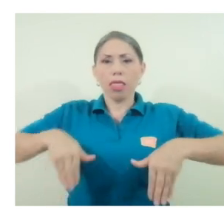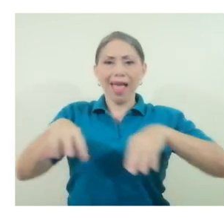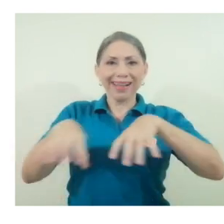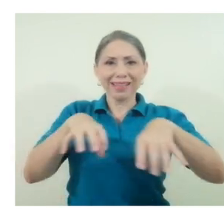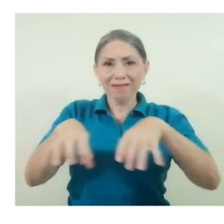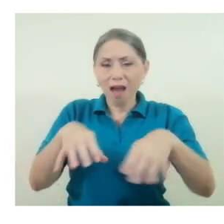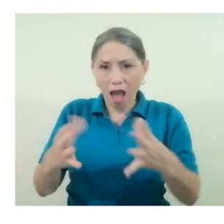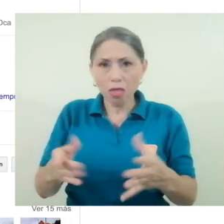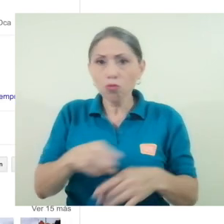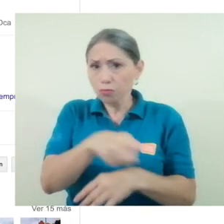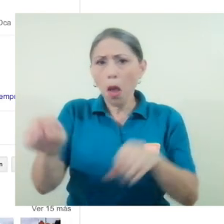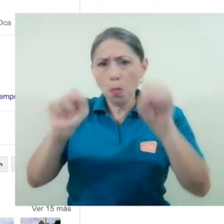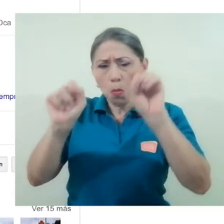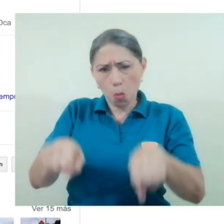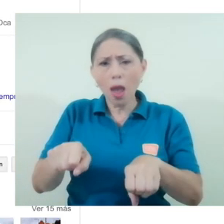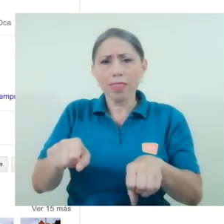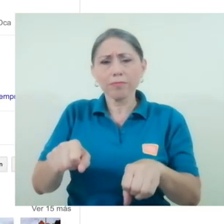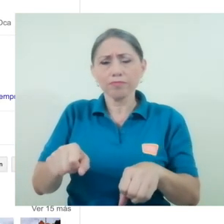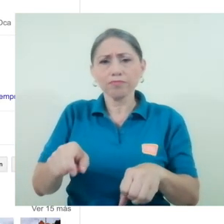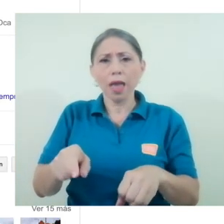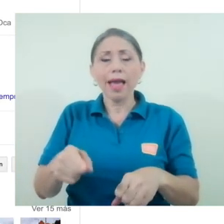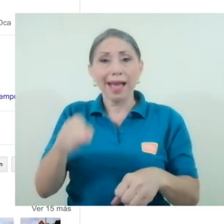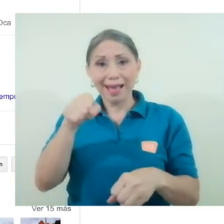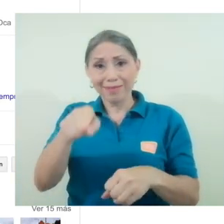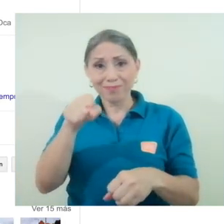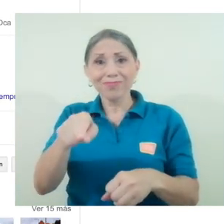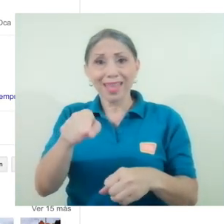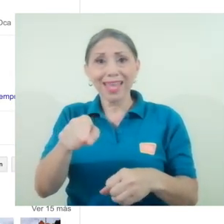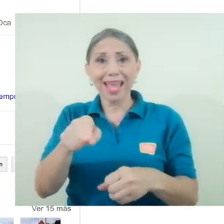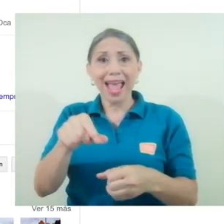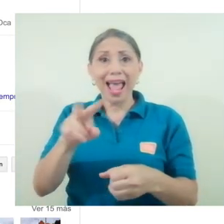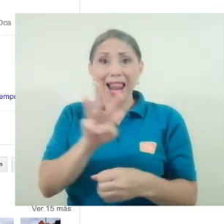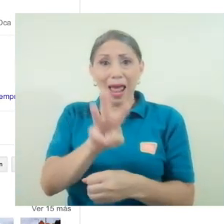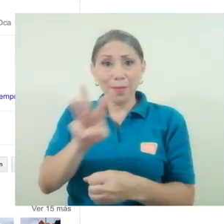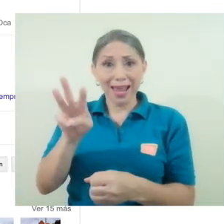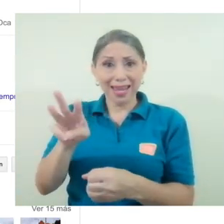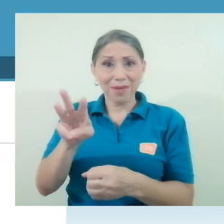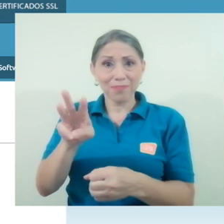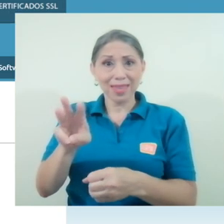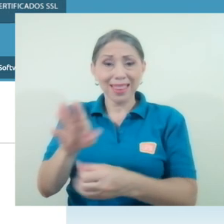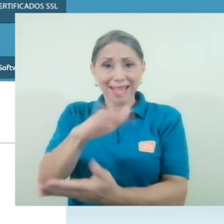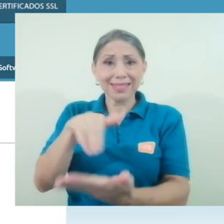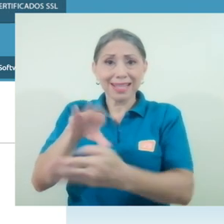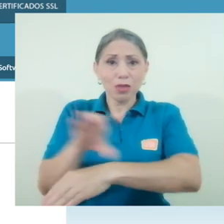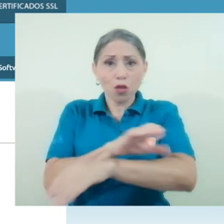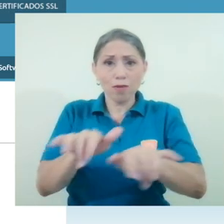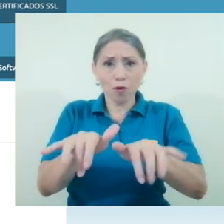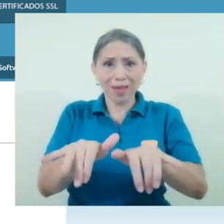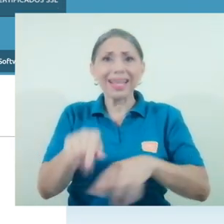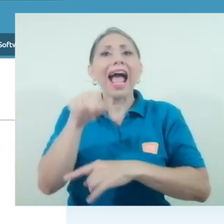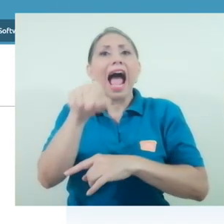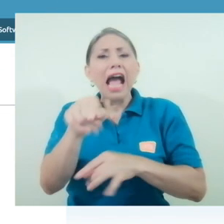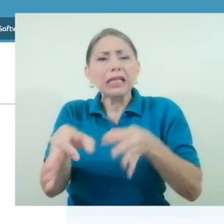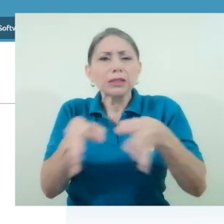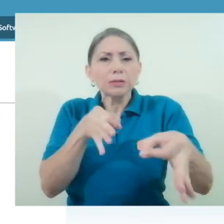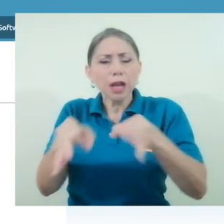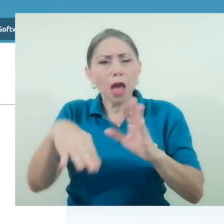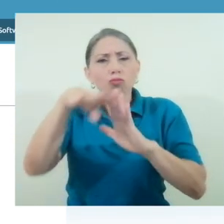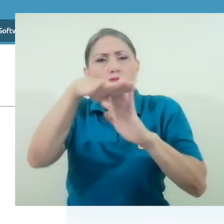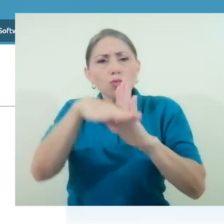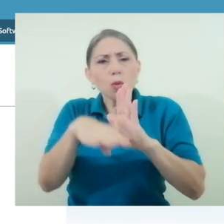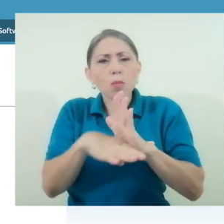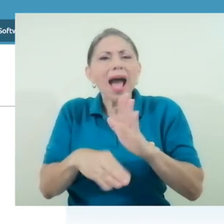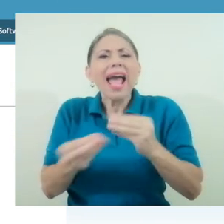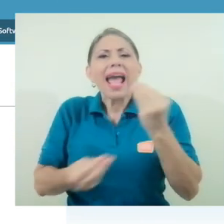activado por algún motivo, ellos pueden recurrir a la página del Centro de Informática donde está como un listado de los pasos que